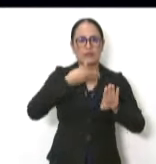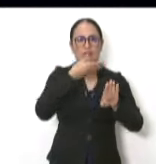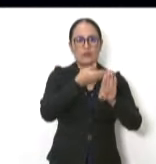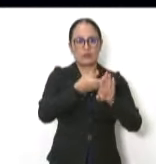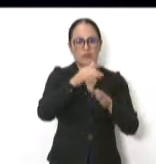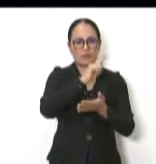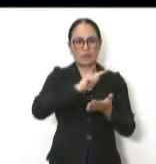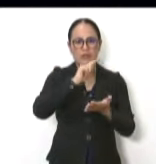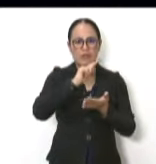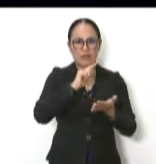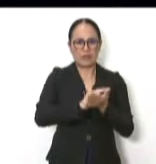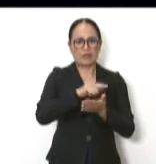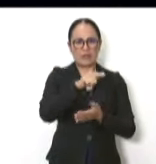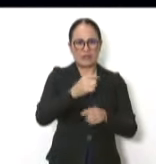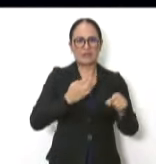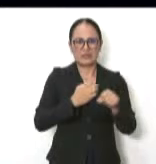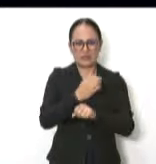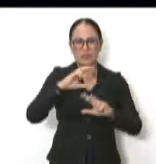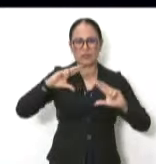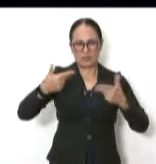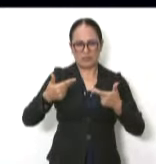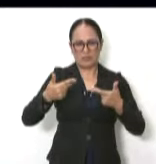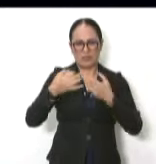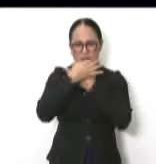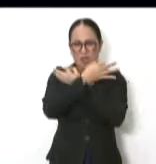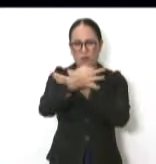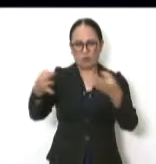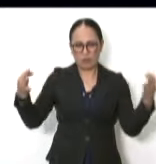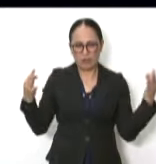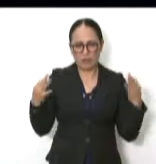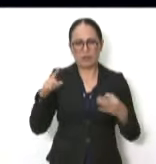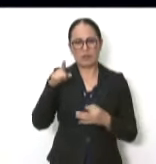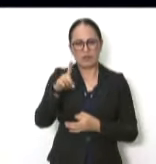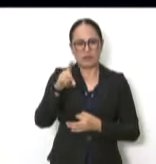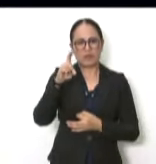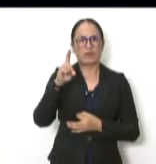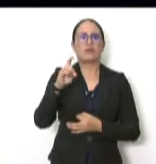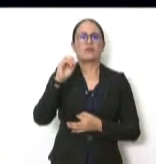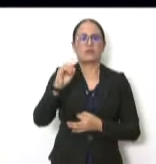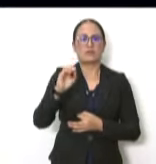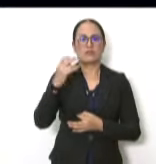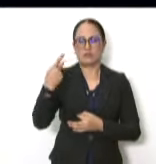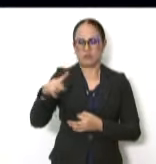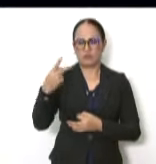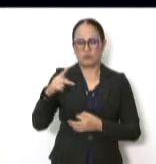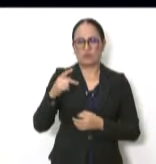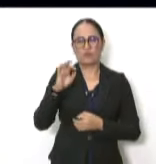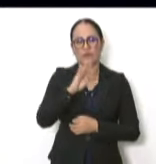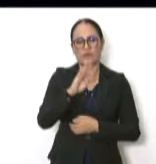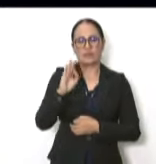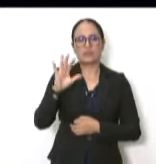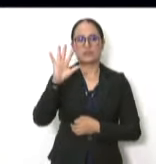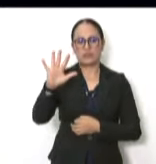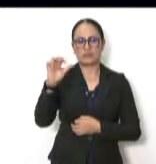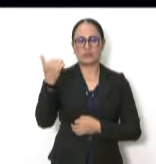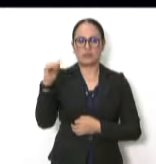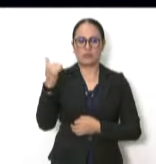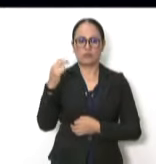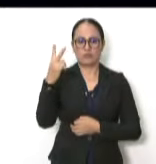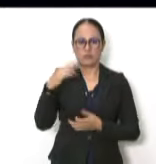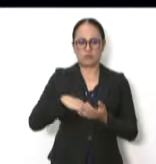la Ley de Archivos del Estado de Chiapas, publicada en el Periódico Oficial del Estado de Chiapas el 5 de agosto de